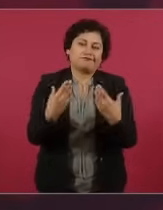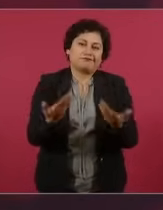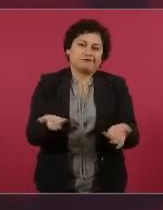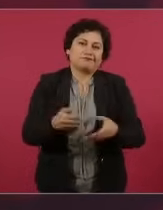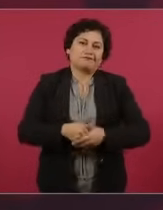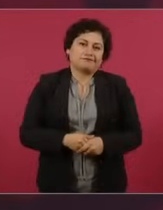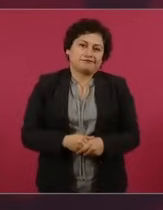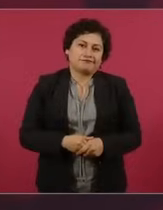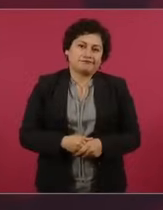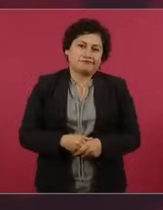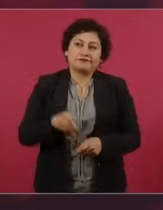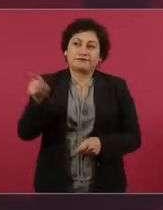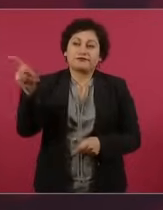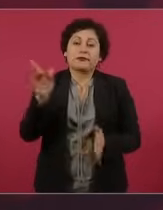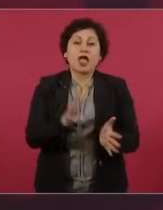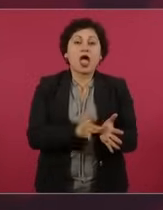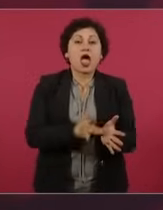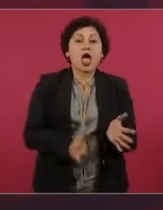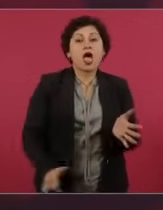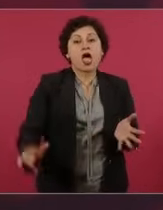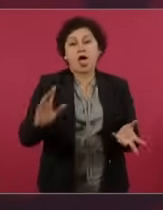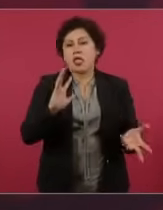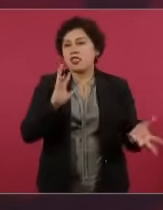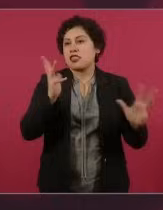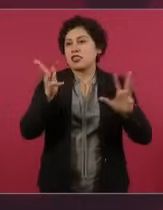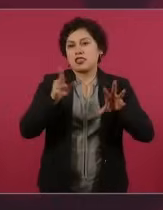la violencia, ¿no?